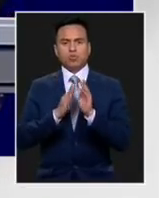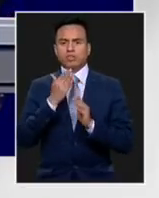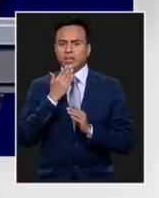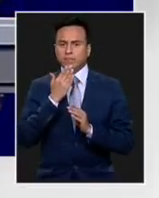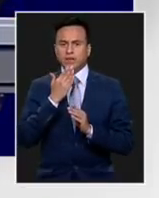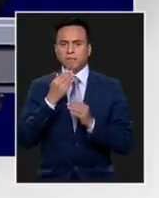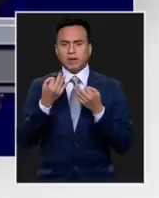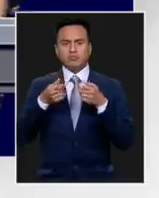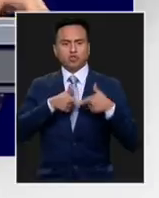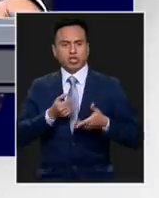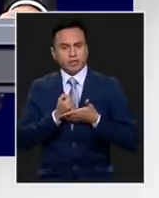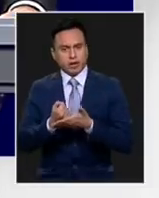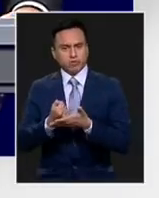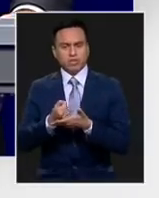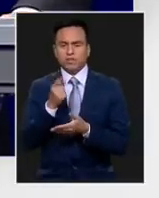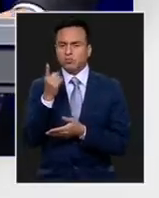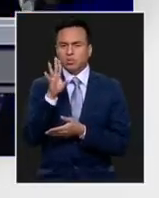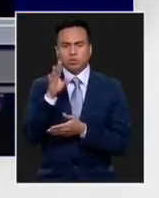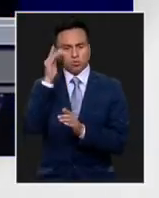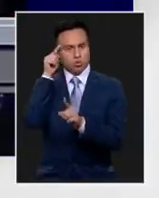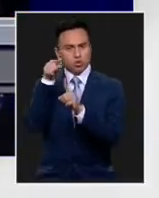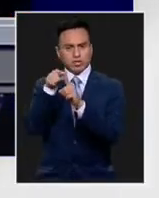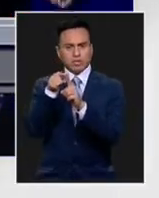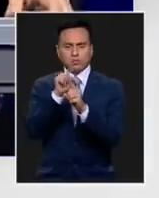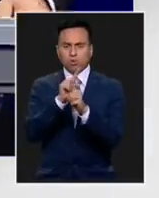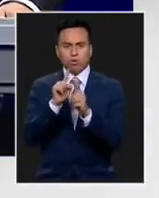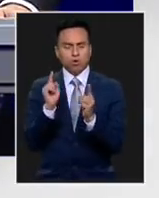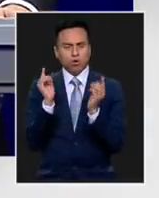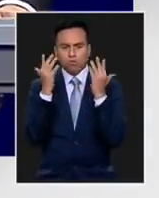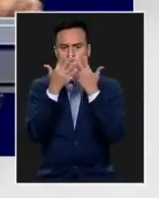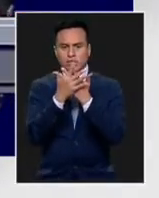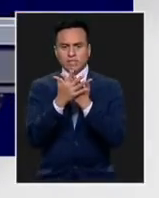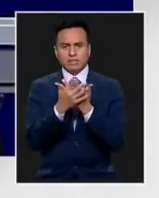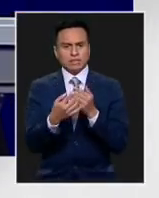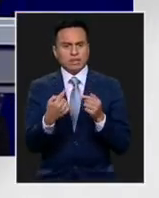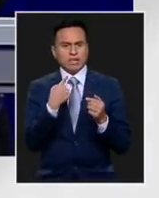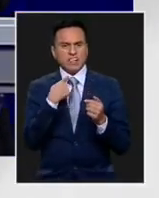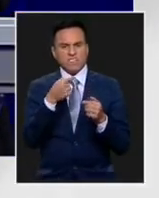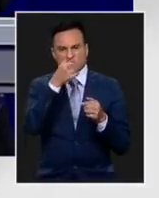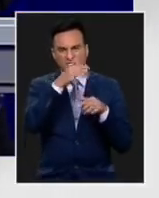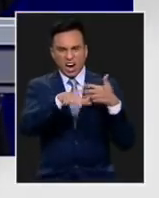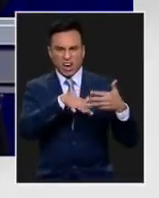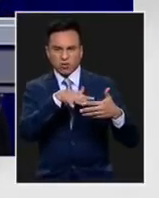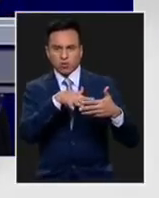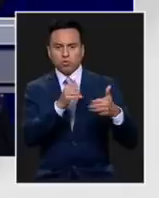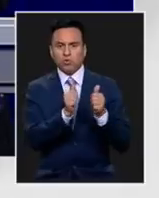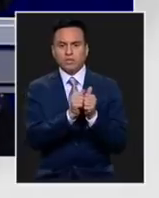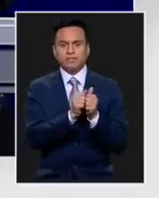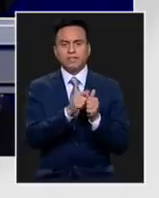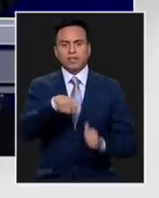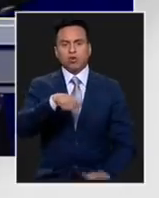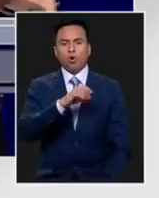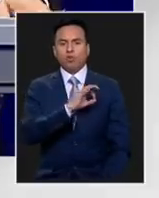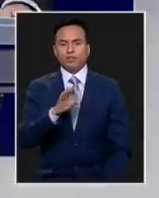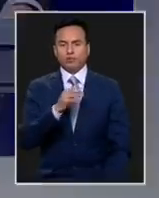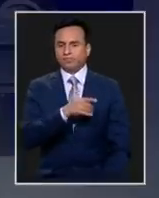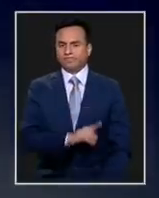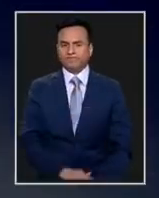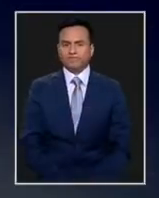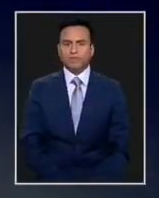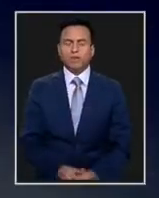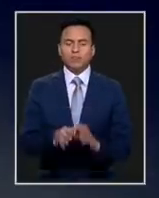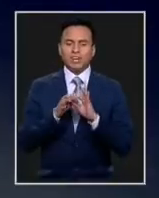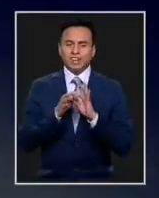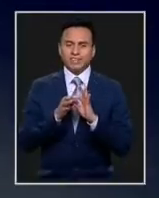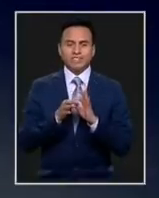también más solidario. Ese es el único norte y no me voy a confundir ni caer en el barro. con el senador Osandón. Muchas